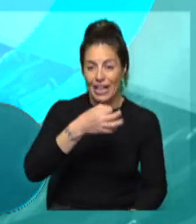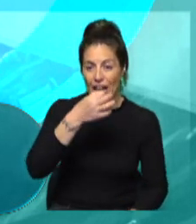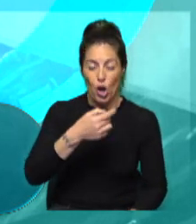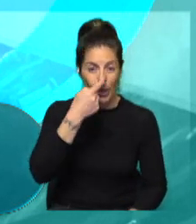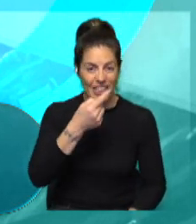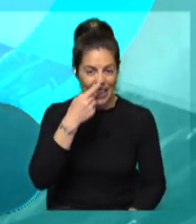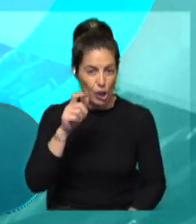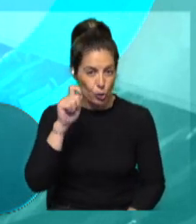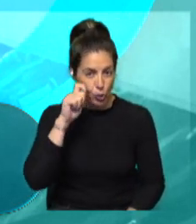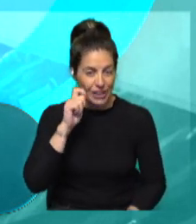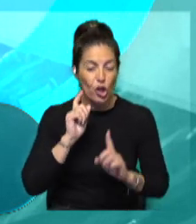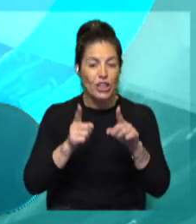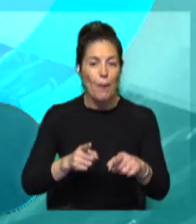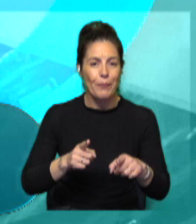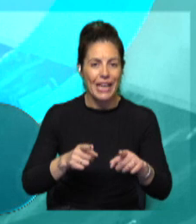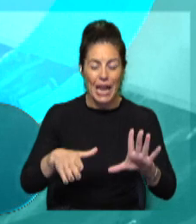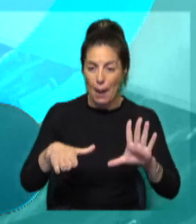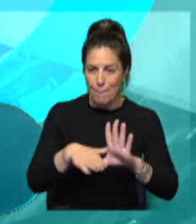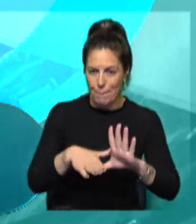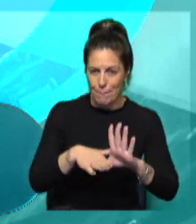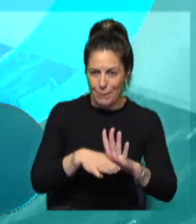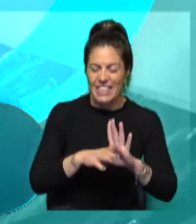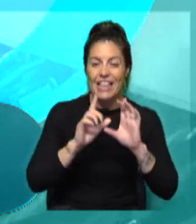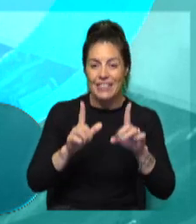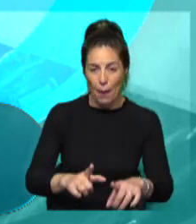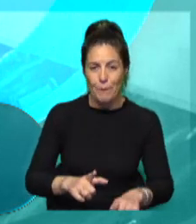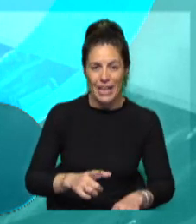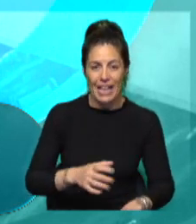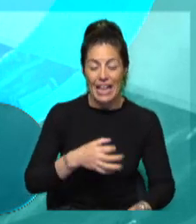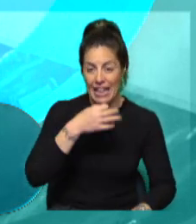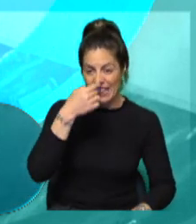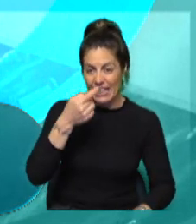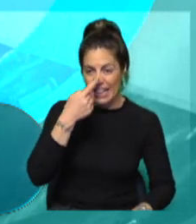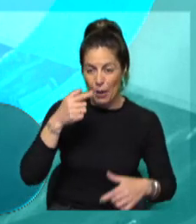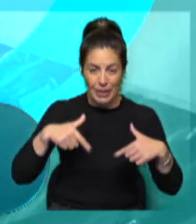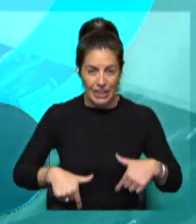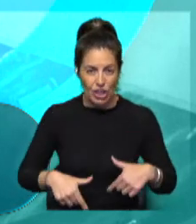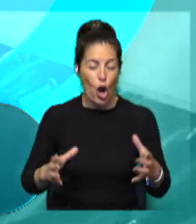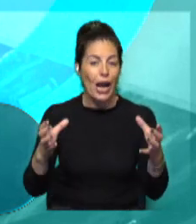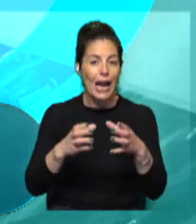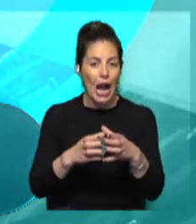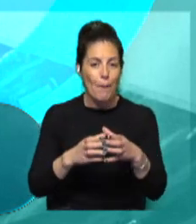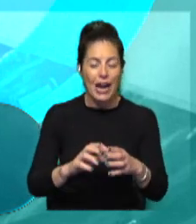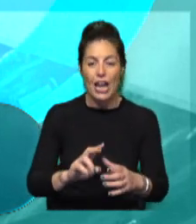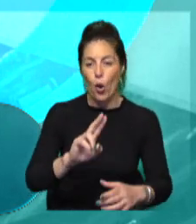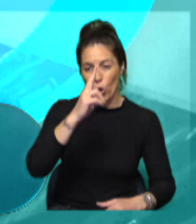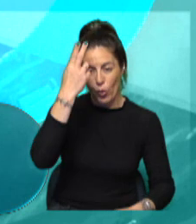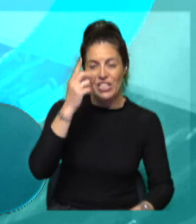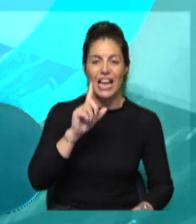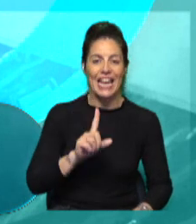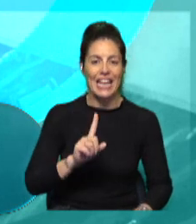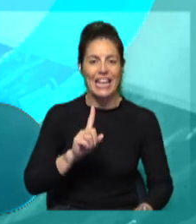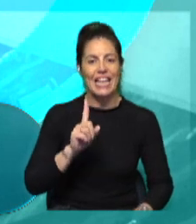turístico, el Ministerio de Desarrollo Social lo declaró de interés ministerial, la Cámara Uruguaya LGBT lo declaró de interés